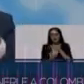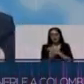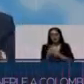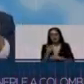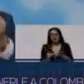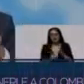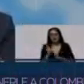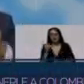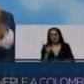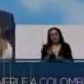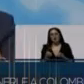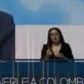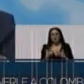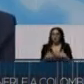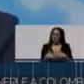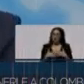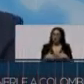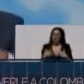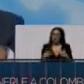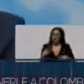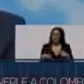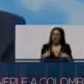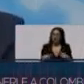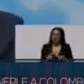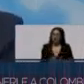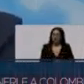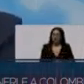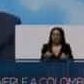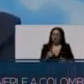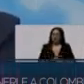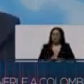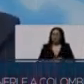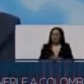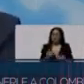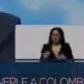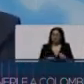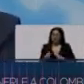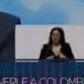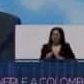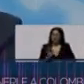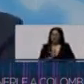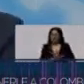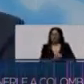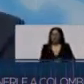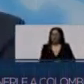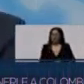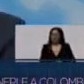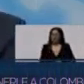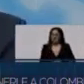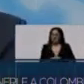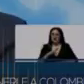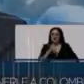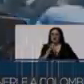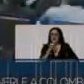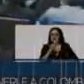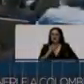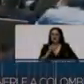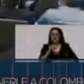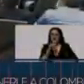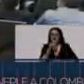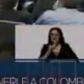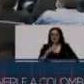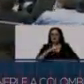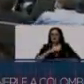habla de la familia, porque se habla de la propiedad, porque se habla de la religión. Eso es ser de extrema derecha, eso es